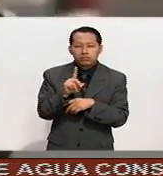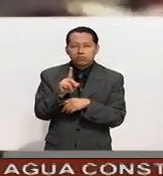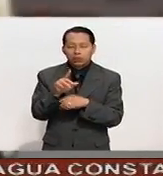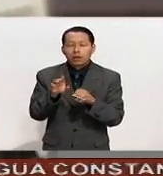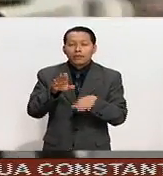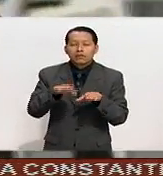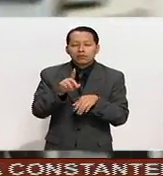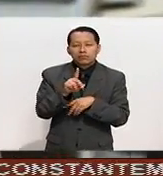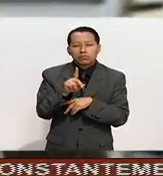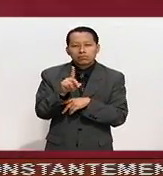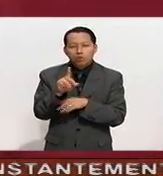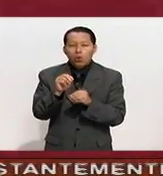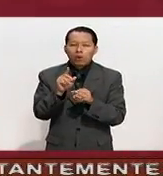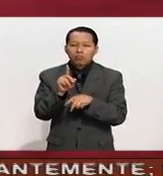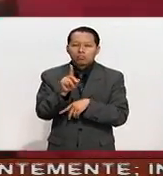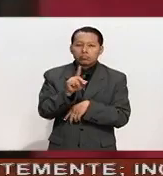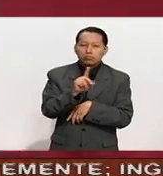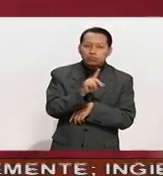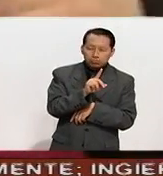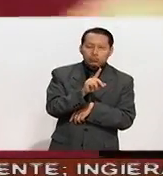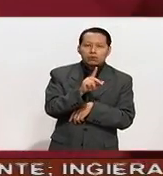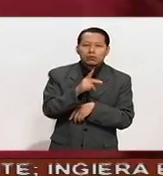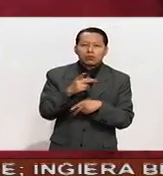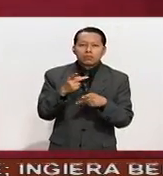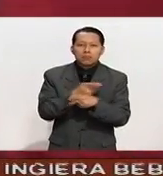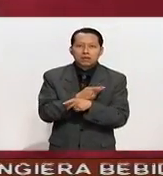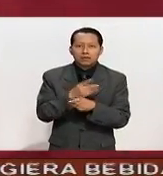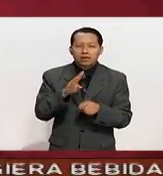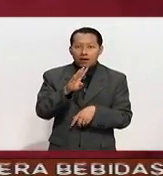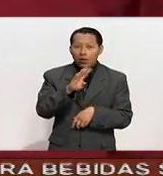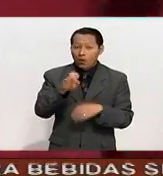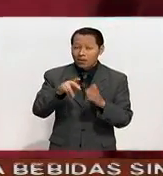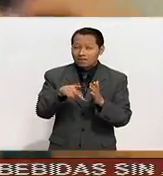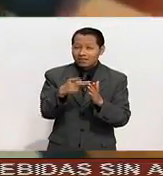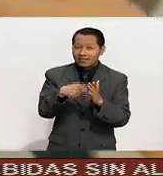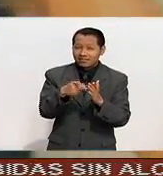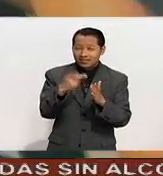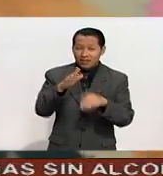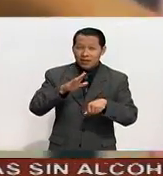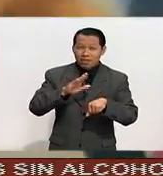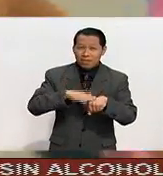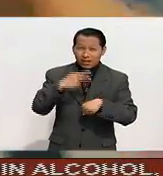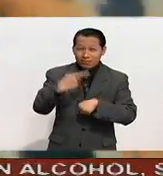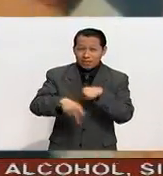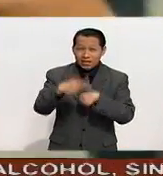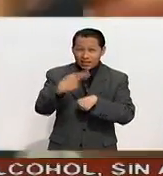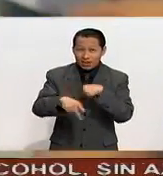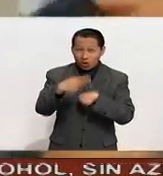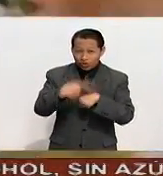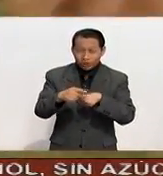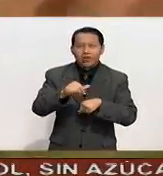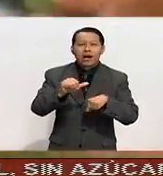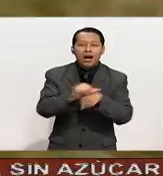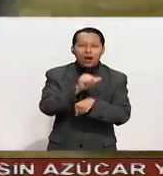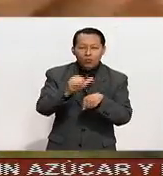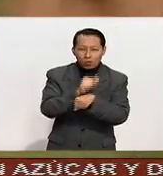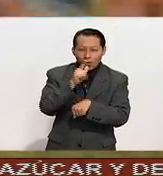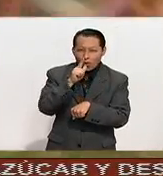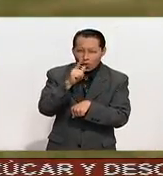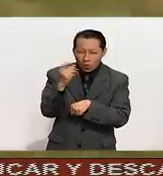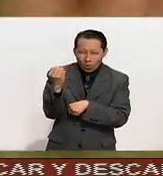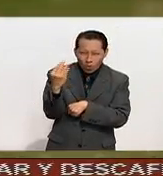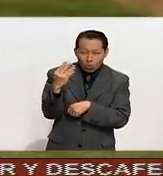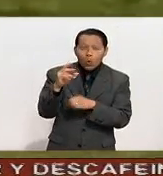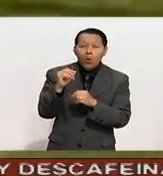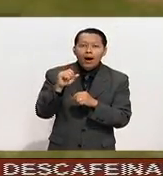cuenta. Y estás tan absorto que te quedas 400 veces más propenso a no ver una luz de un automóvil, no escuchar algo